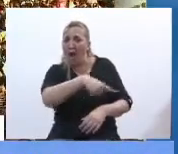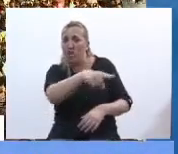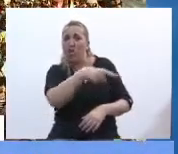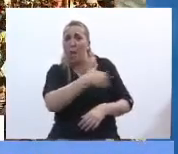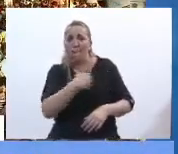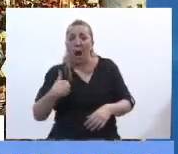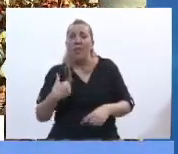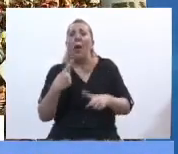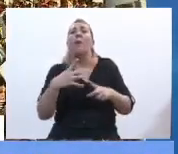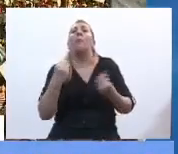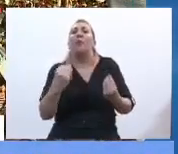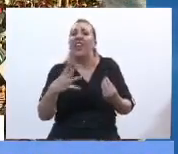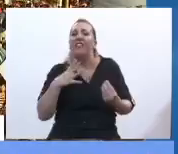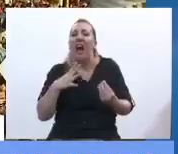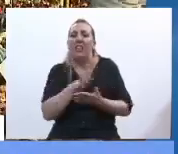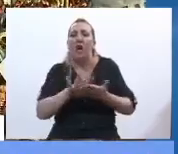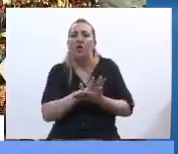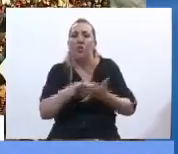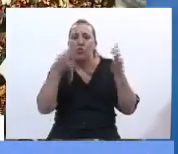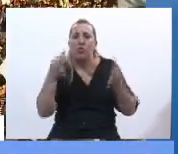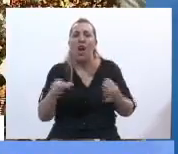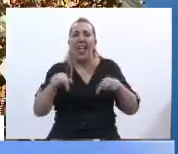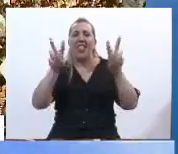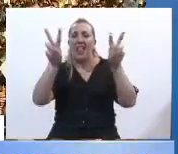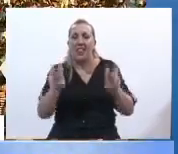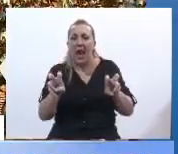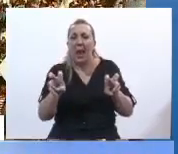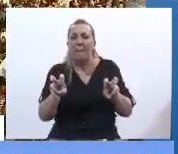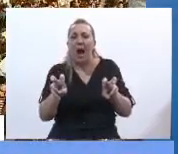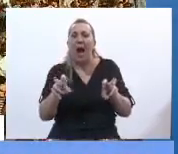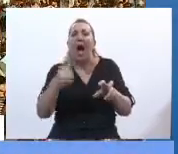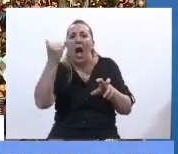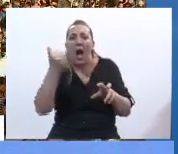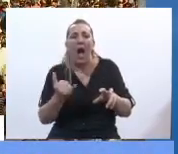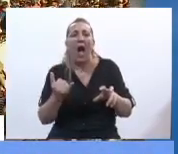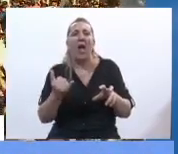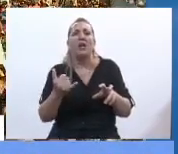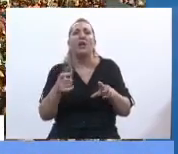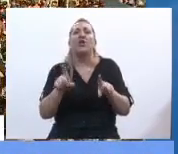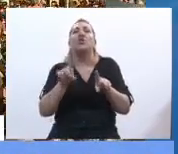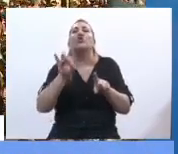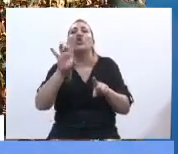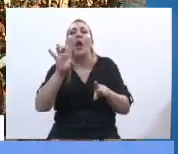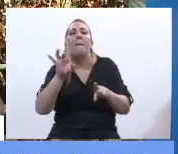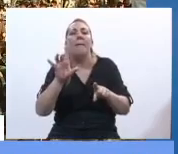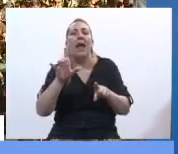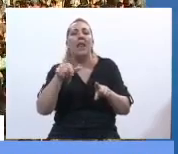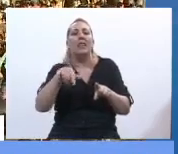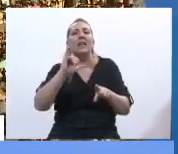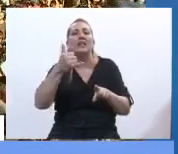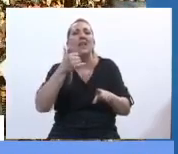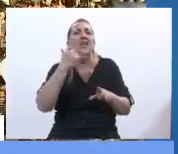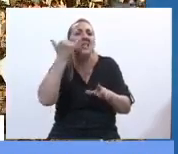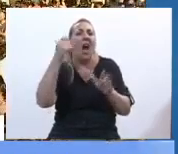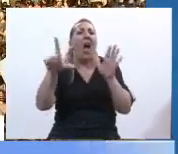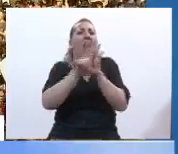resolver de una buena vez por todas este tema que ha tenido resolución en prácticamente gran parte de los países del